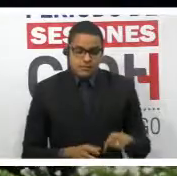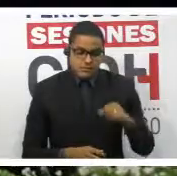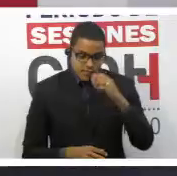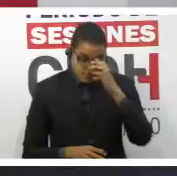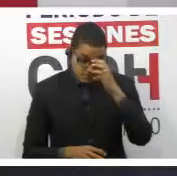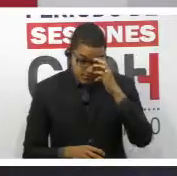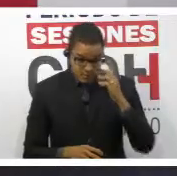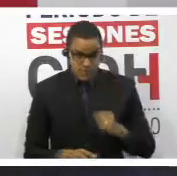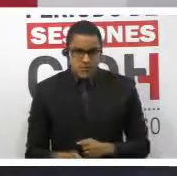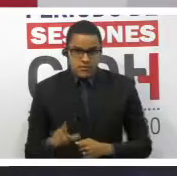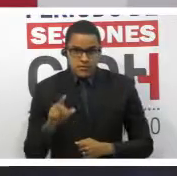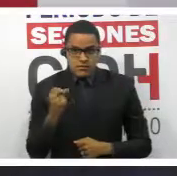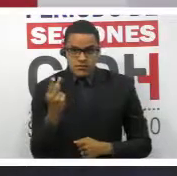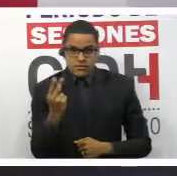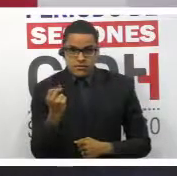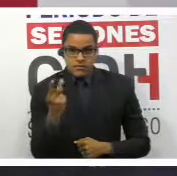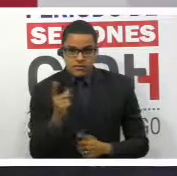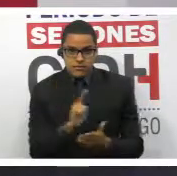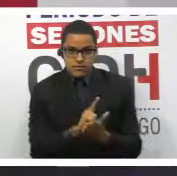a los mets